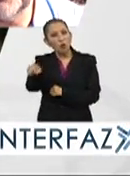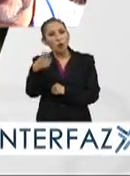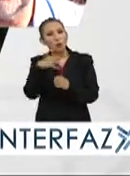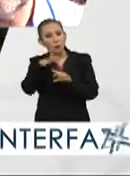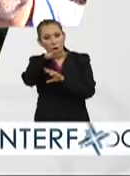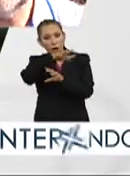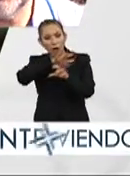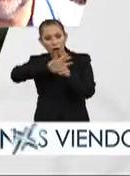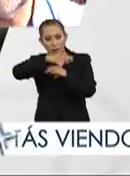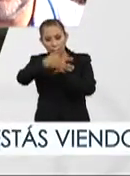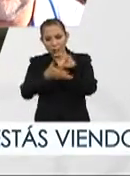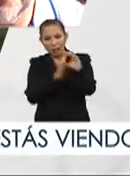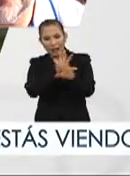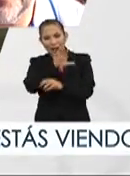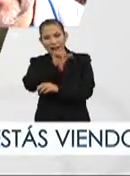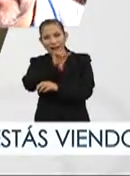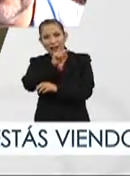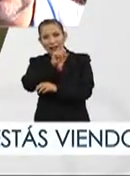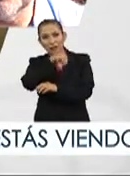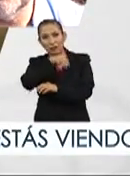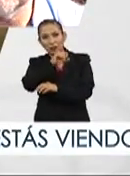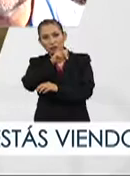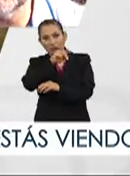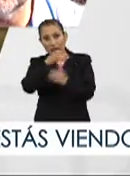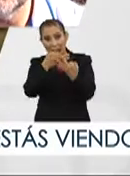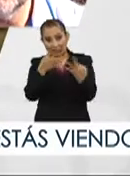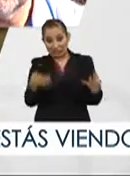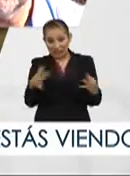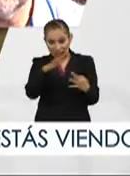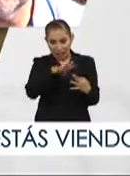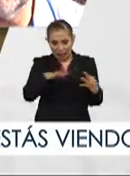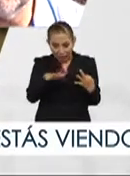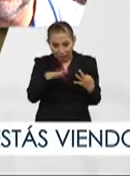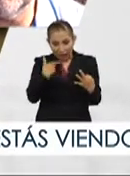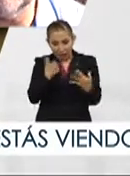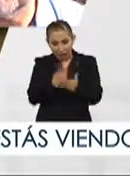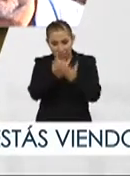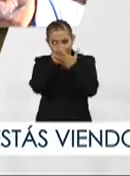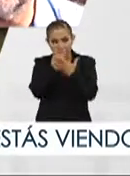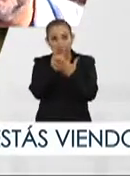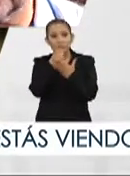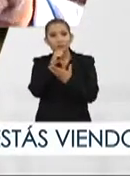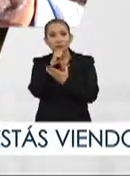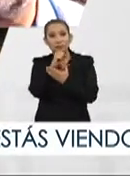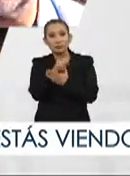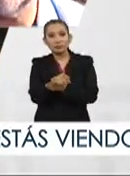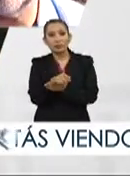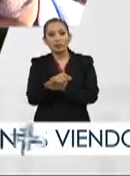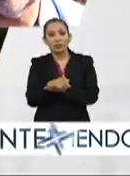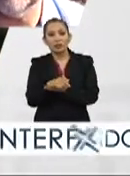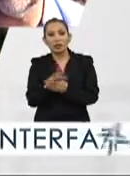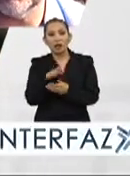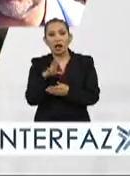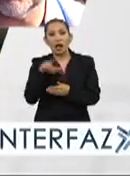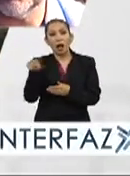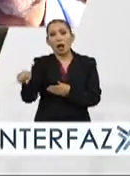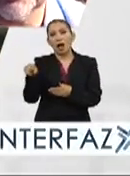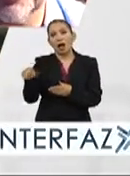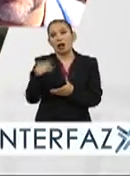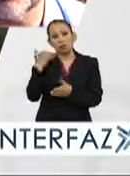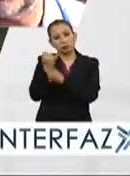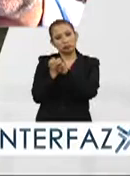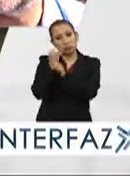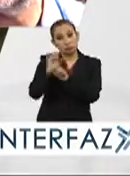la atmósfera de la Tierra, incluso con el famoso agujero de ozono. Es decir, que hay unos